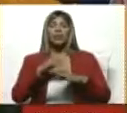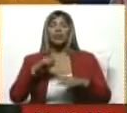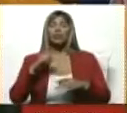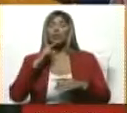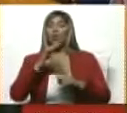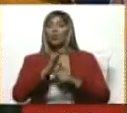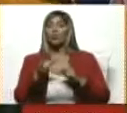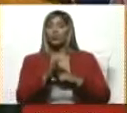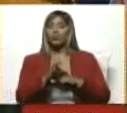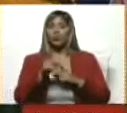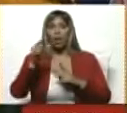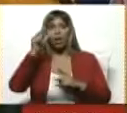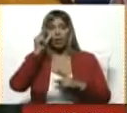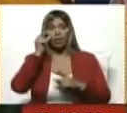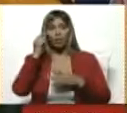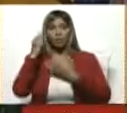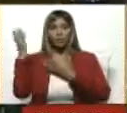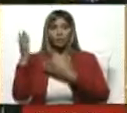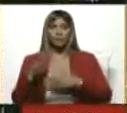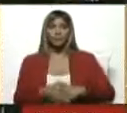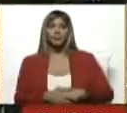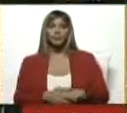para la Cultura, Ernesto Villegas.